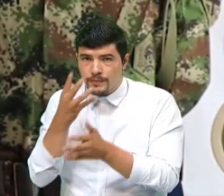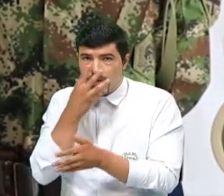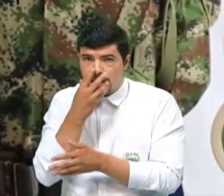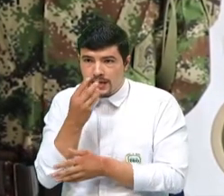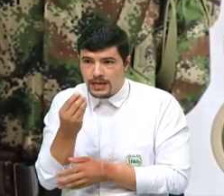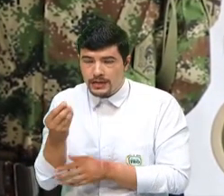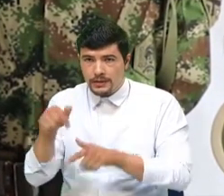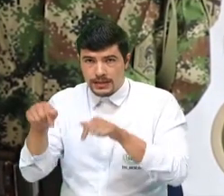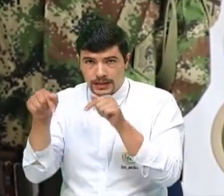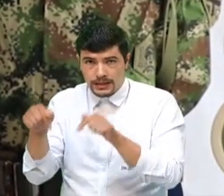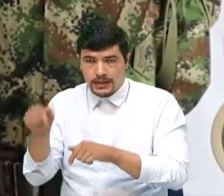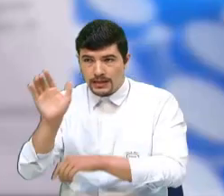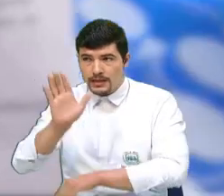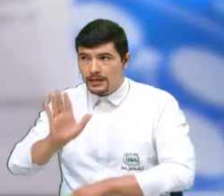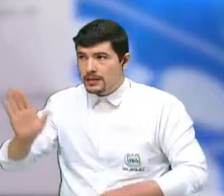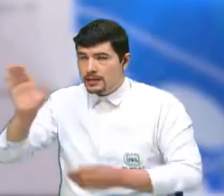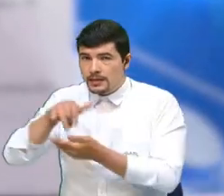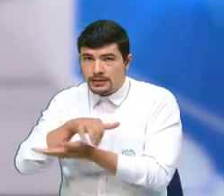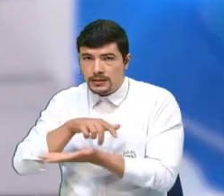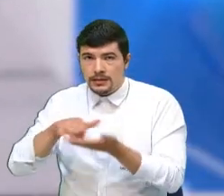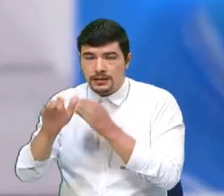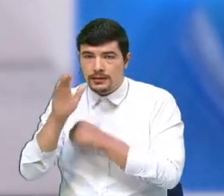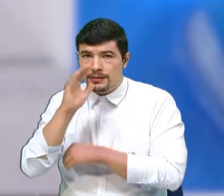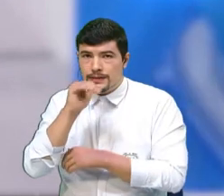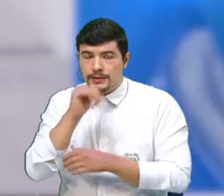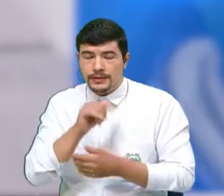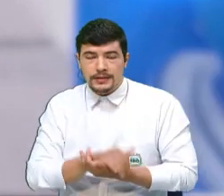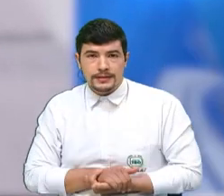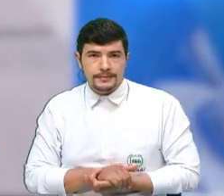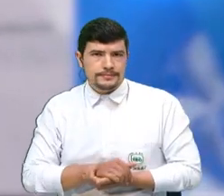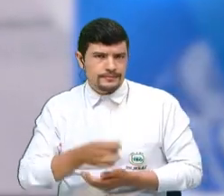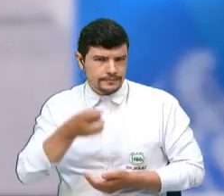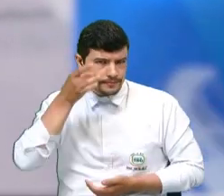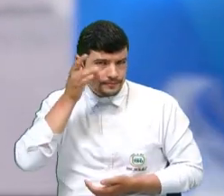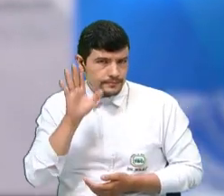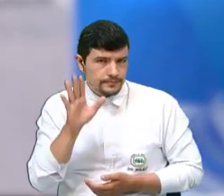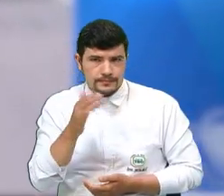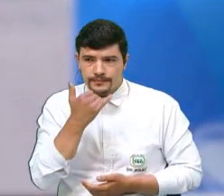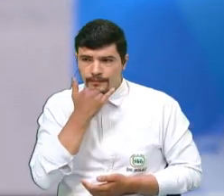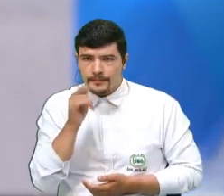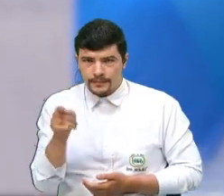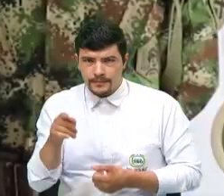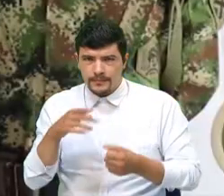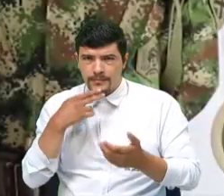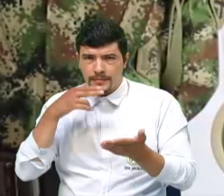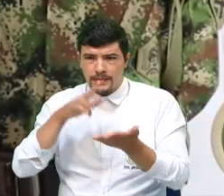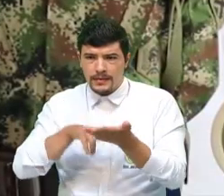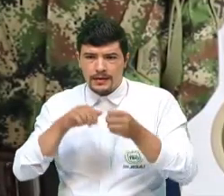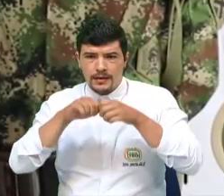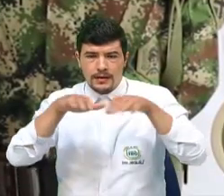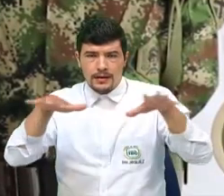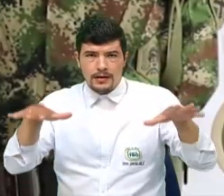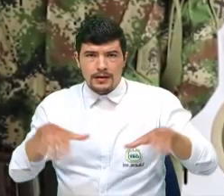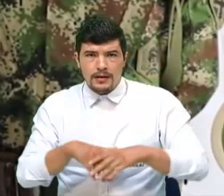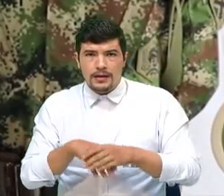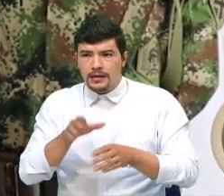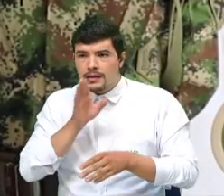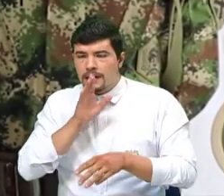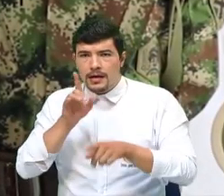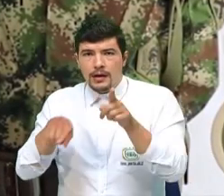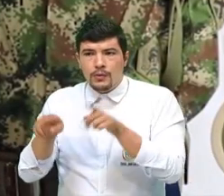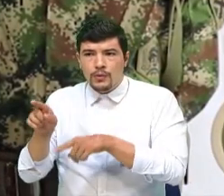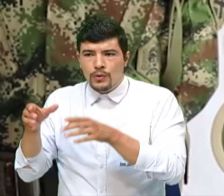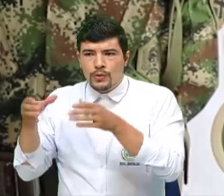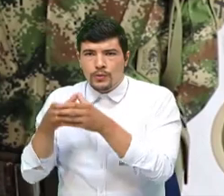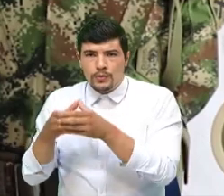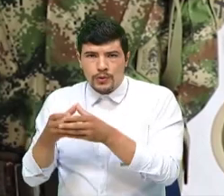organizados en el departamento de Santander. Muy posiblemente sea orquestado por células que